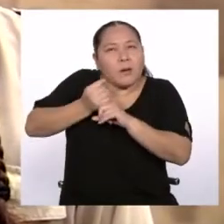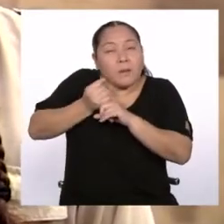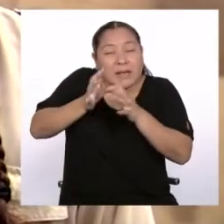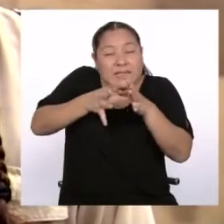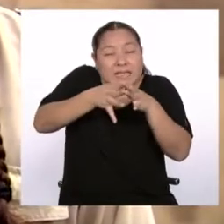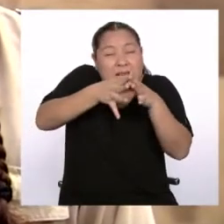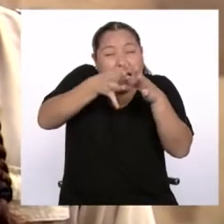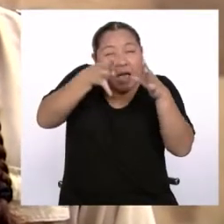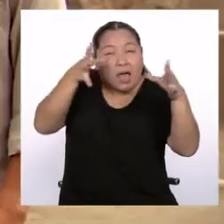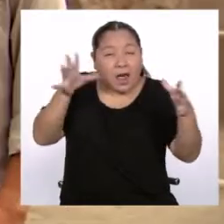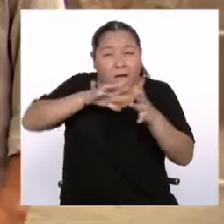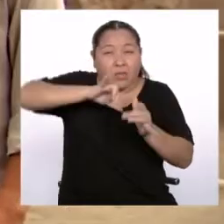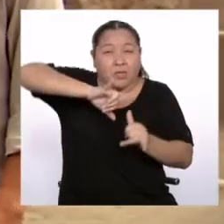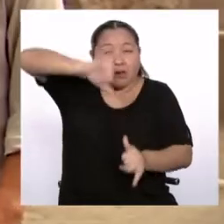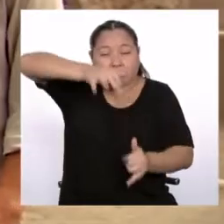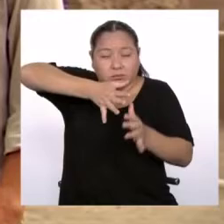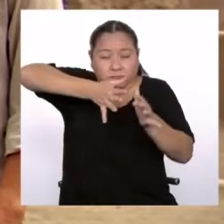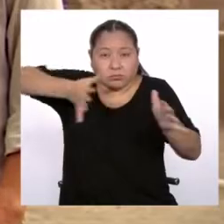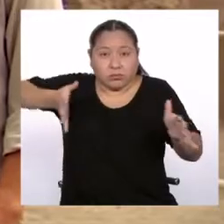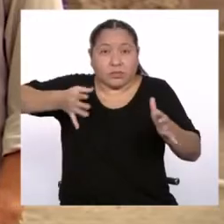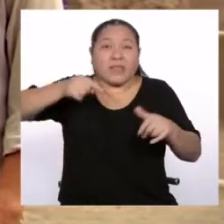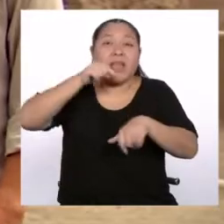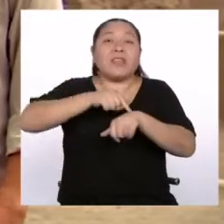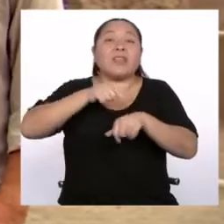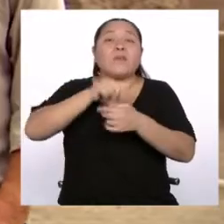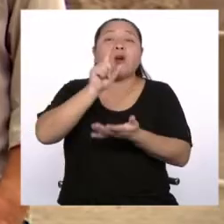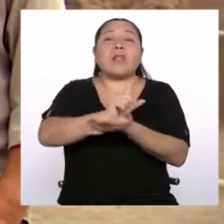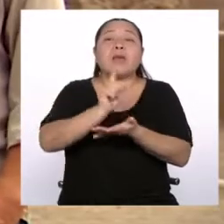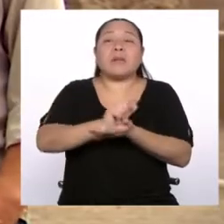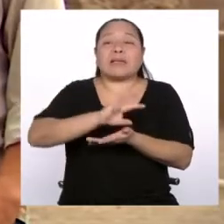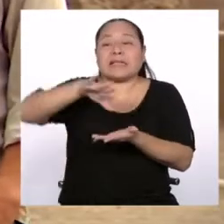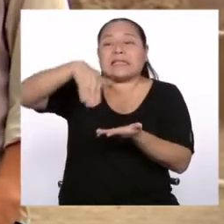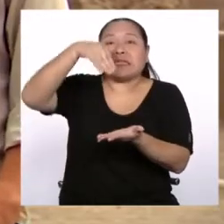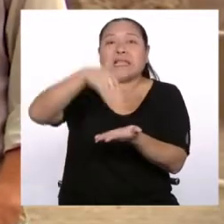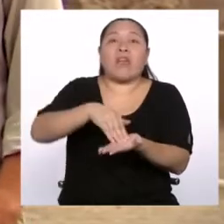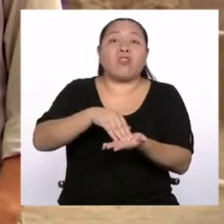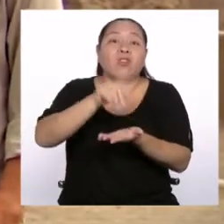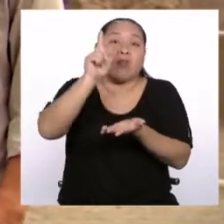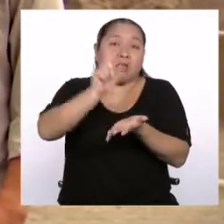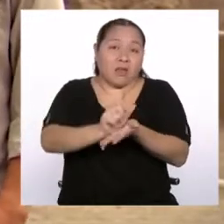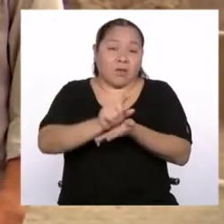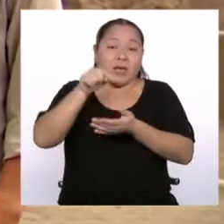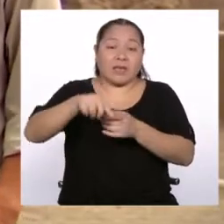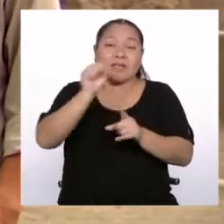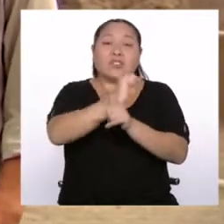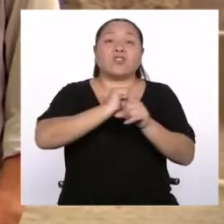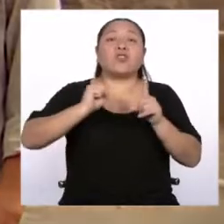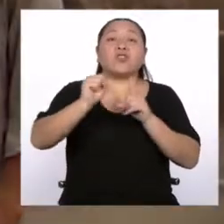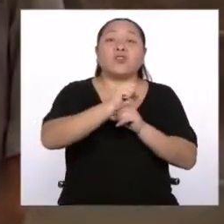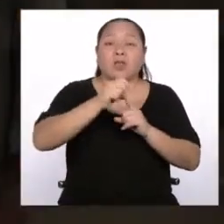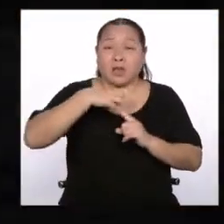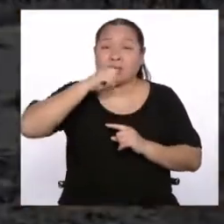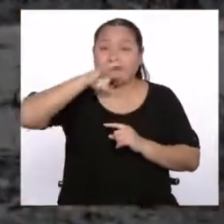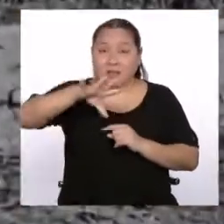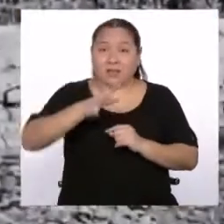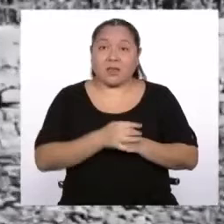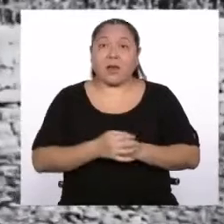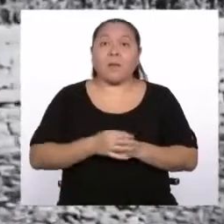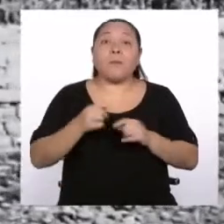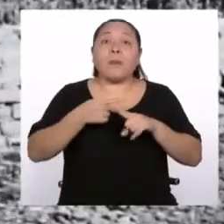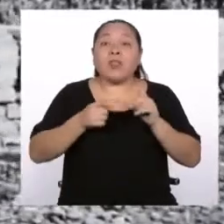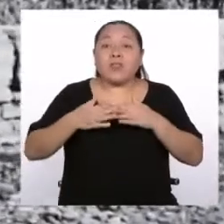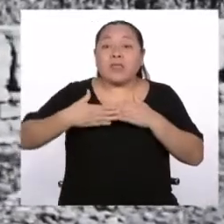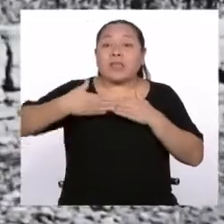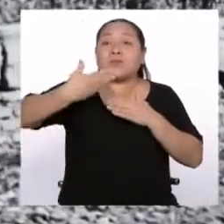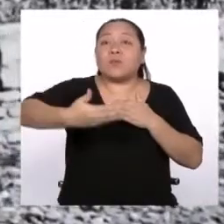tamaños que tuvo durante época Lima. Fue la gran capital Lima de esta sociedad que te mencionaba hace un momento, pero luego también